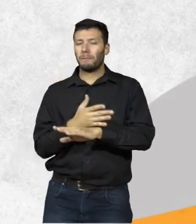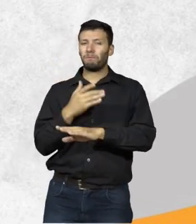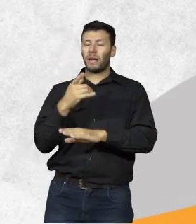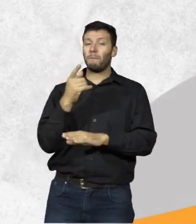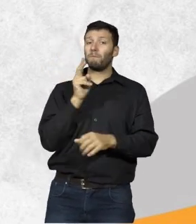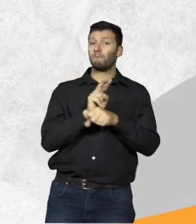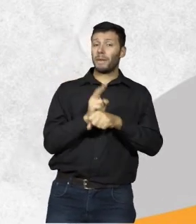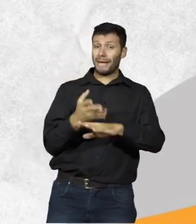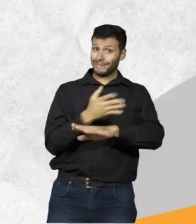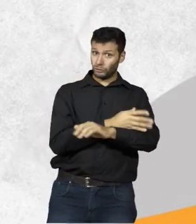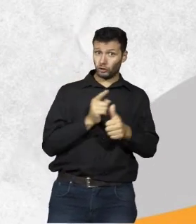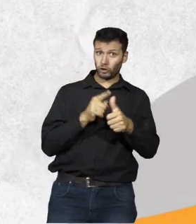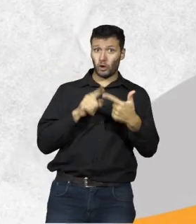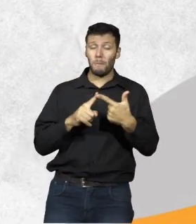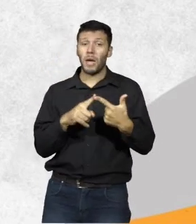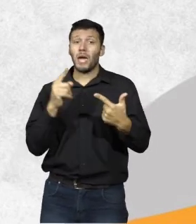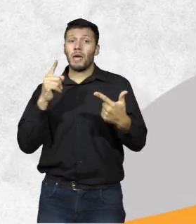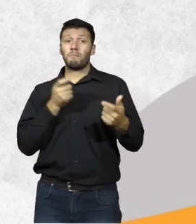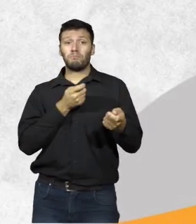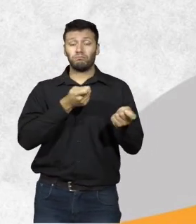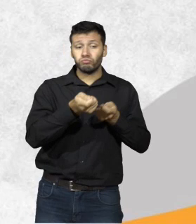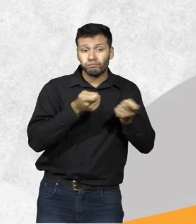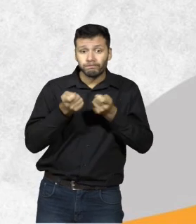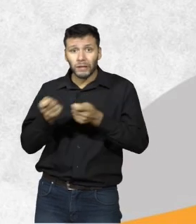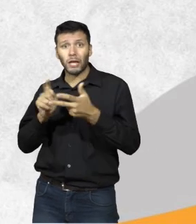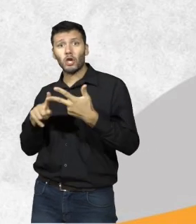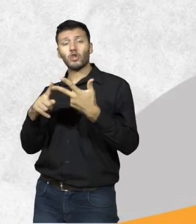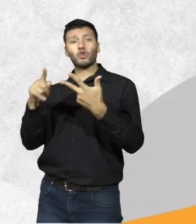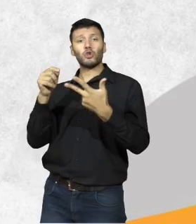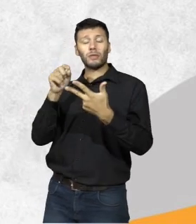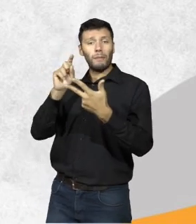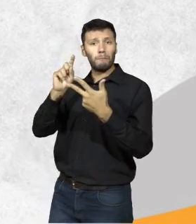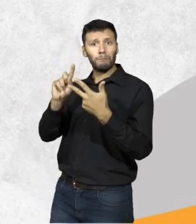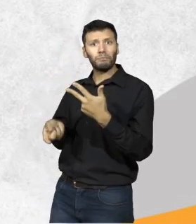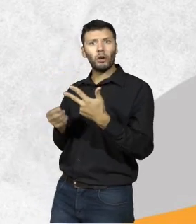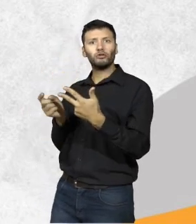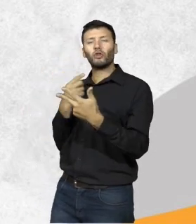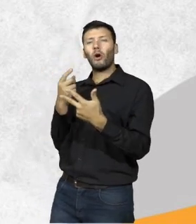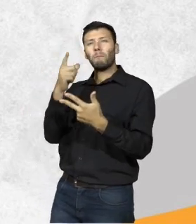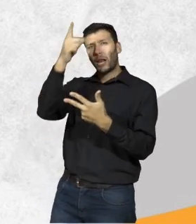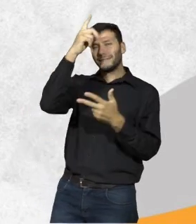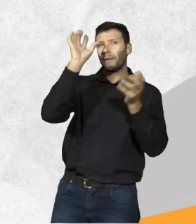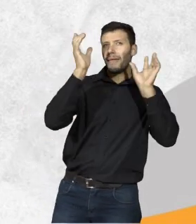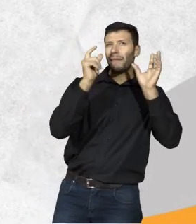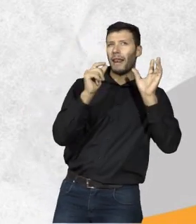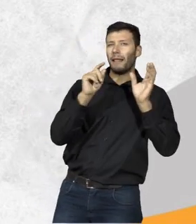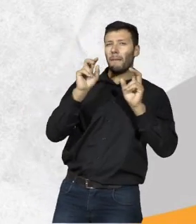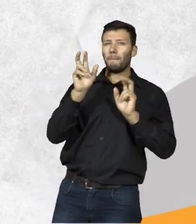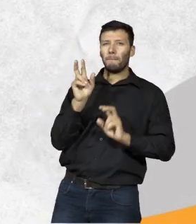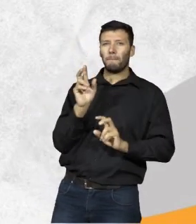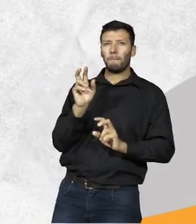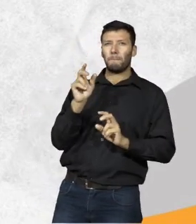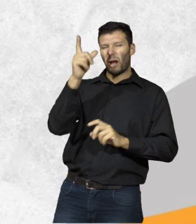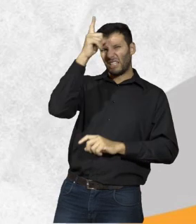y control. Control, llamémoslo policía ambiental o inspectores. A mí no me gusta mucho entrar como